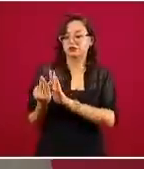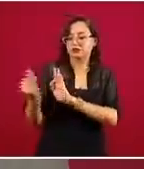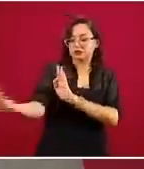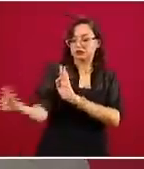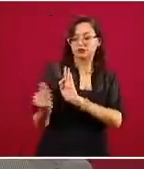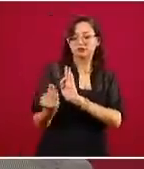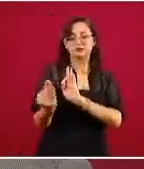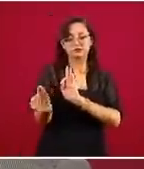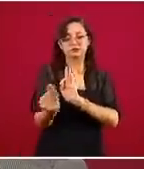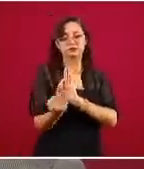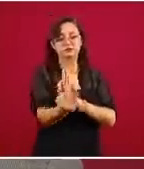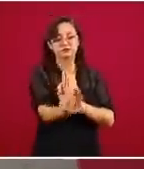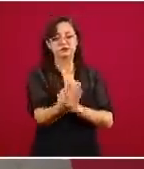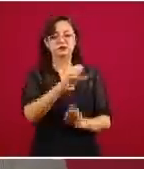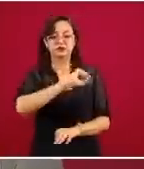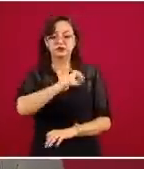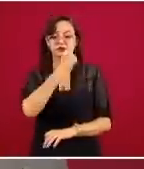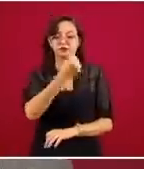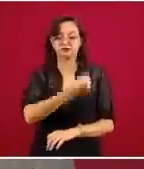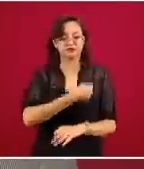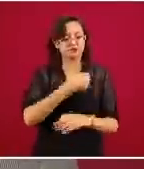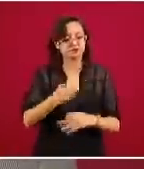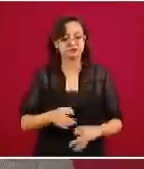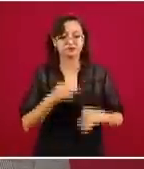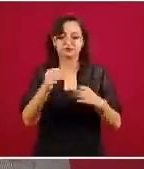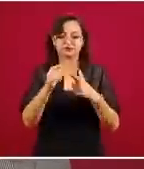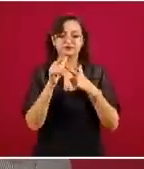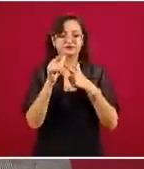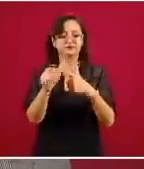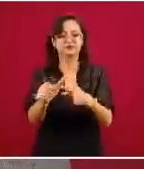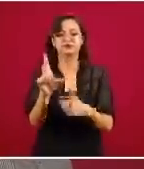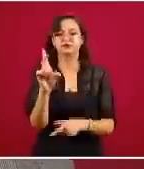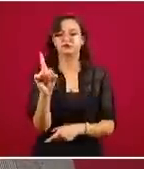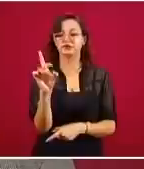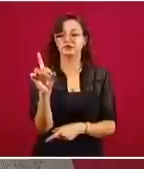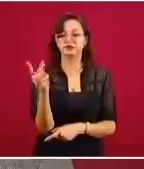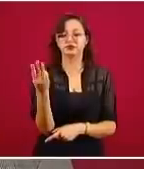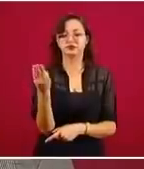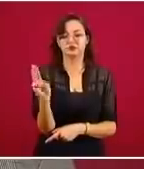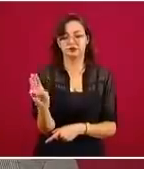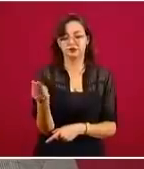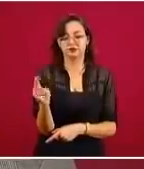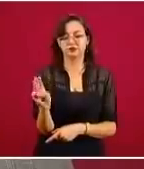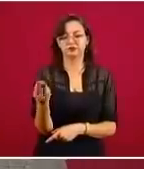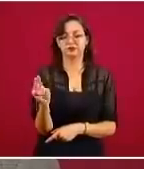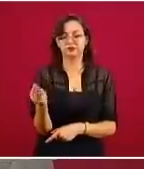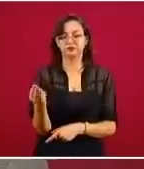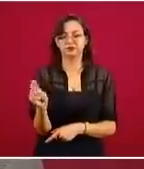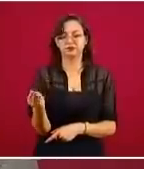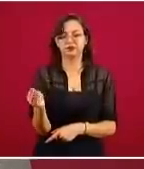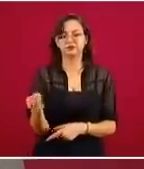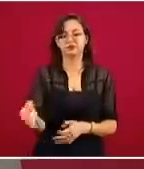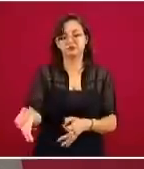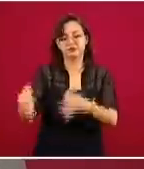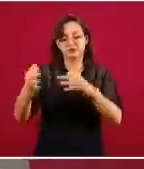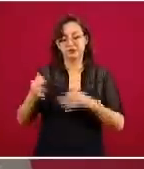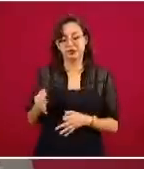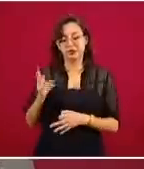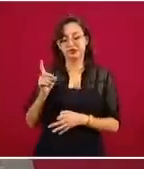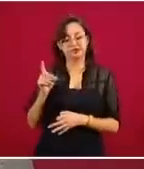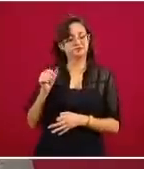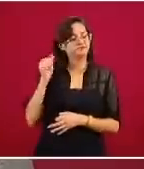Sana Distancia, pero extenderla hasta el 30 de mayo. Originalmente estipulada al 30 de